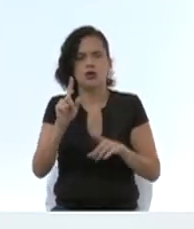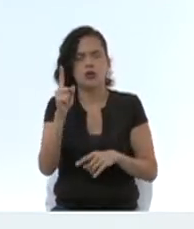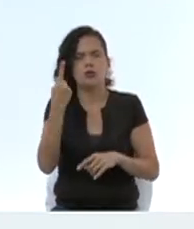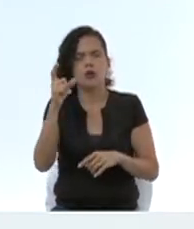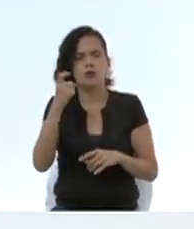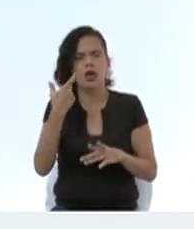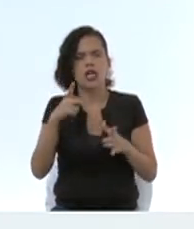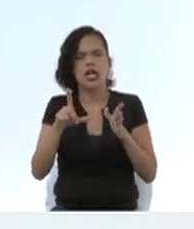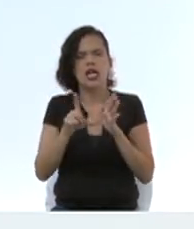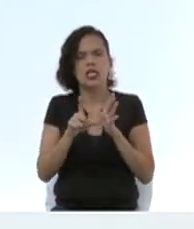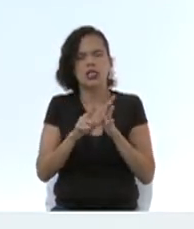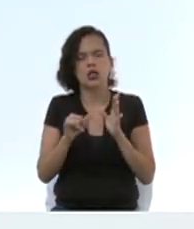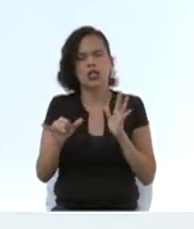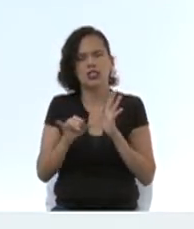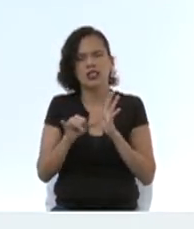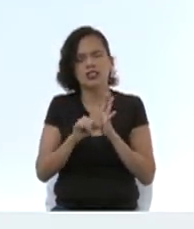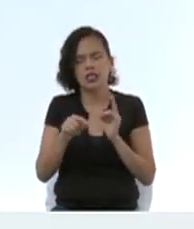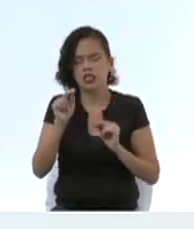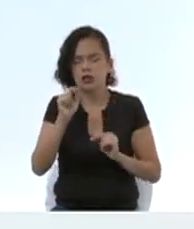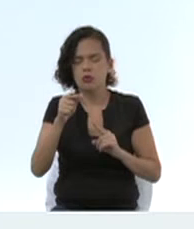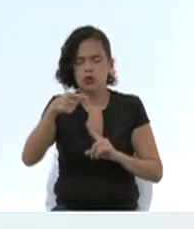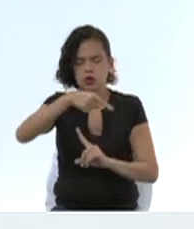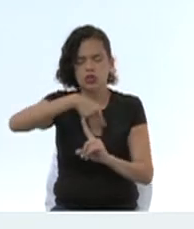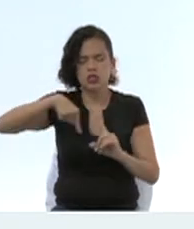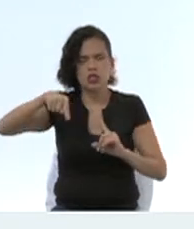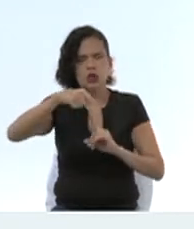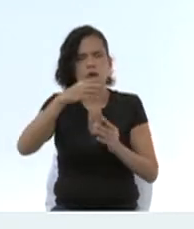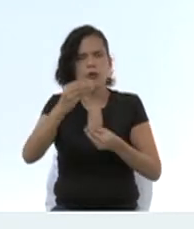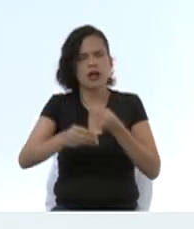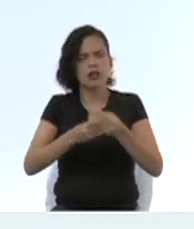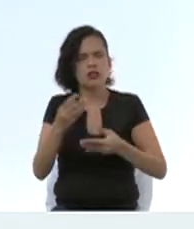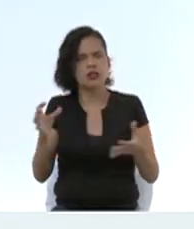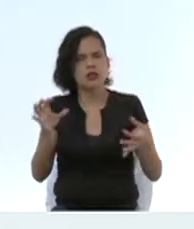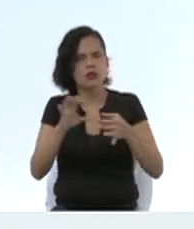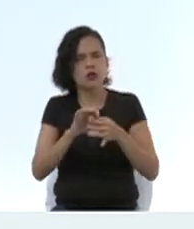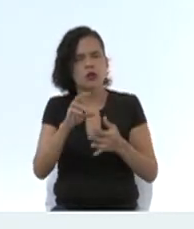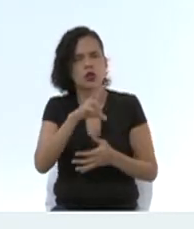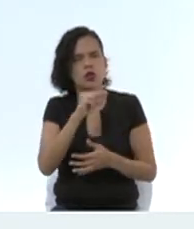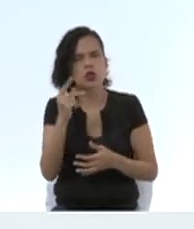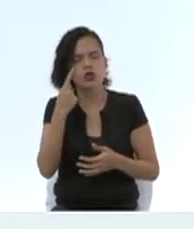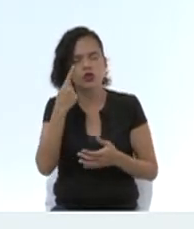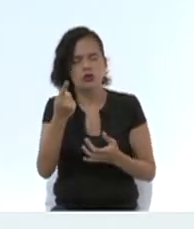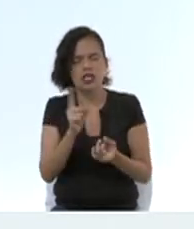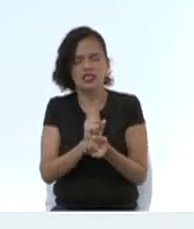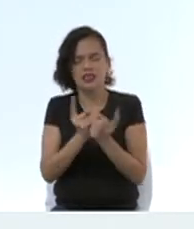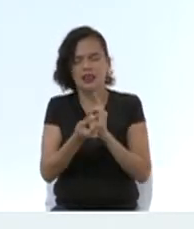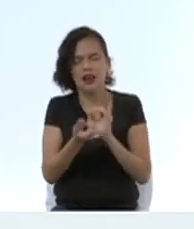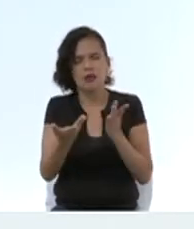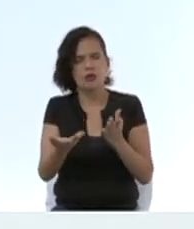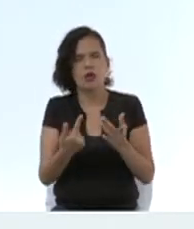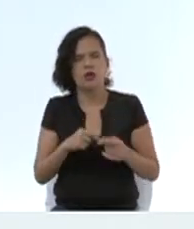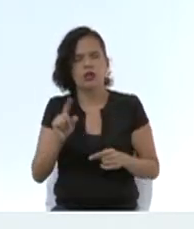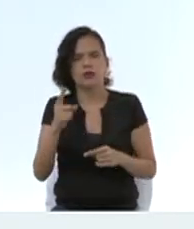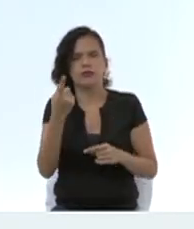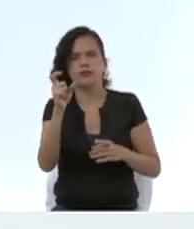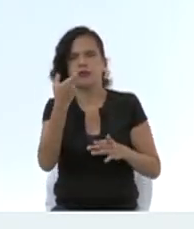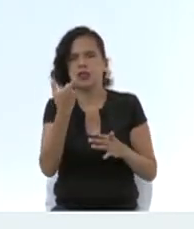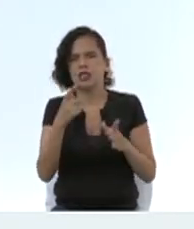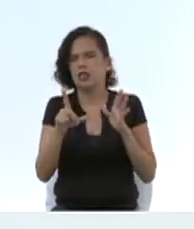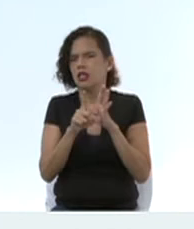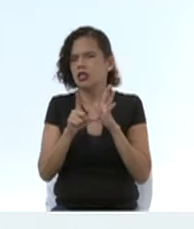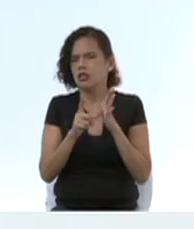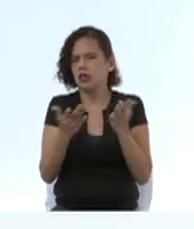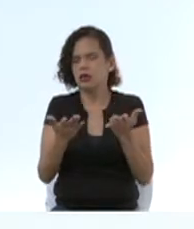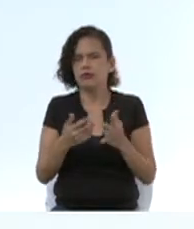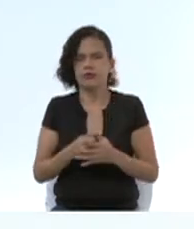el liceo que esté cercano, ese punto y círculo, para generar ese vínculo donde no se vea ese desfase entre la educación primaria y la educación media. ¿No